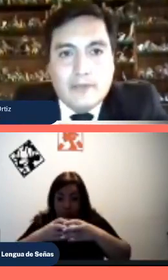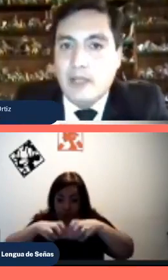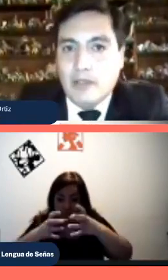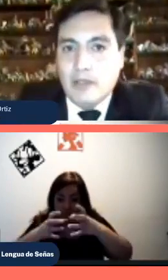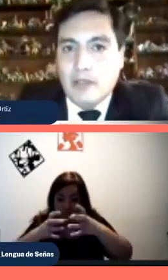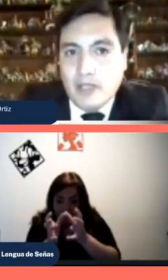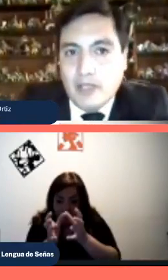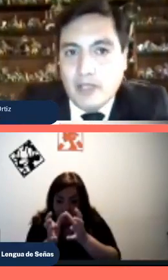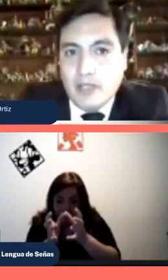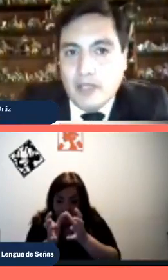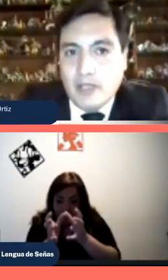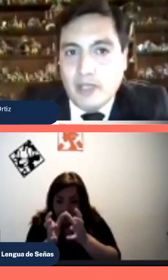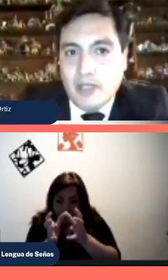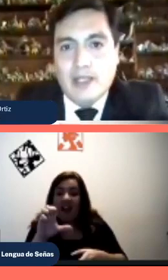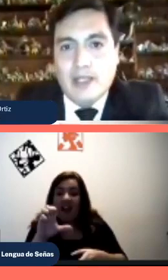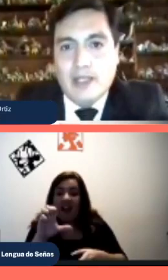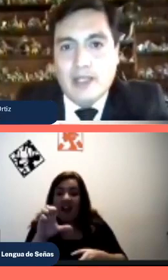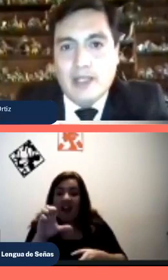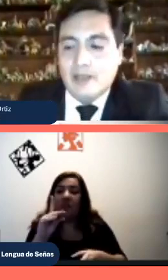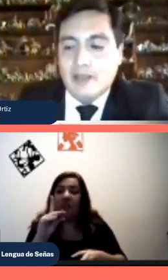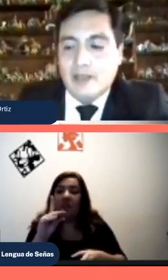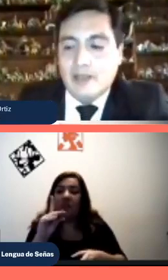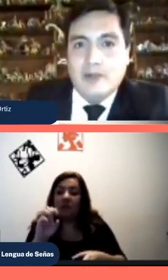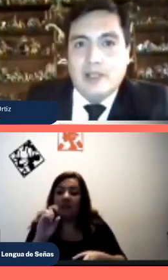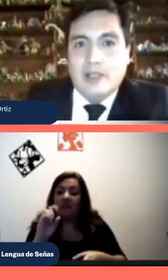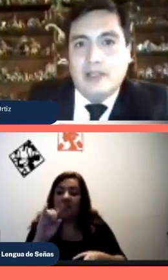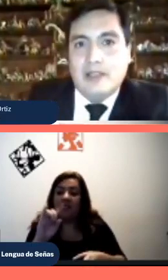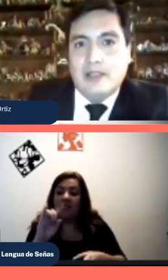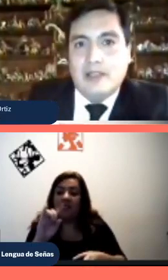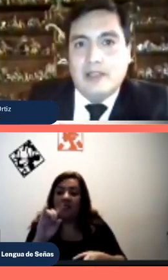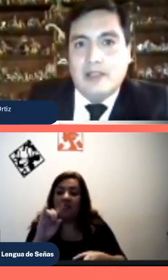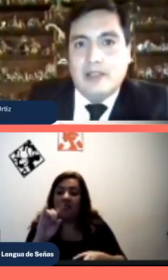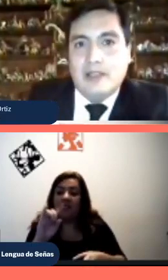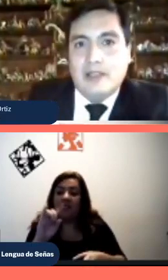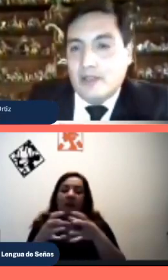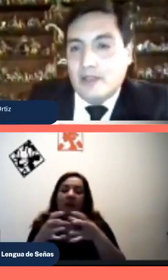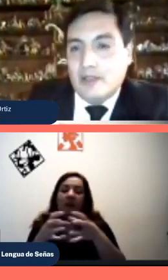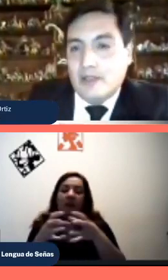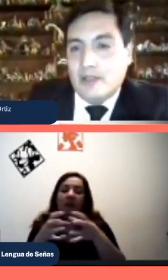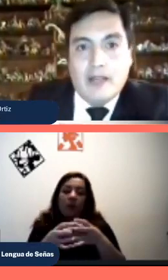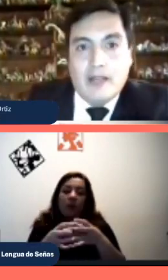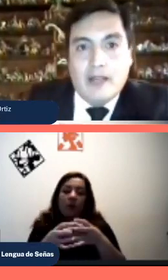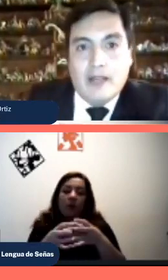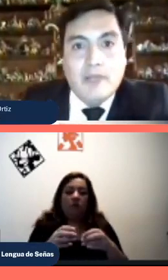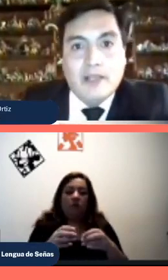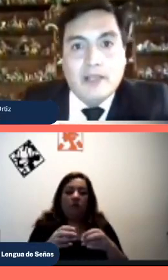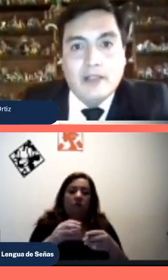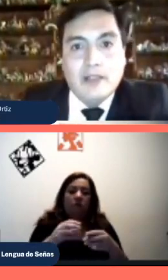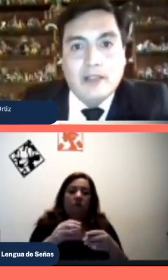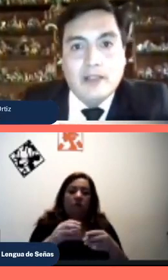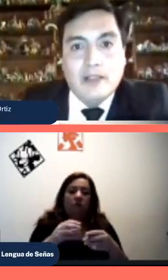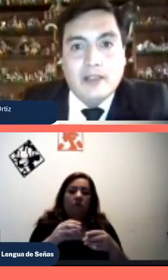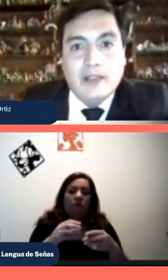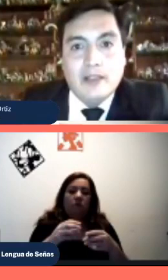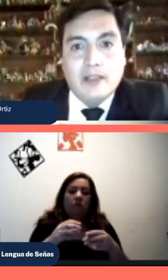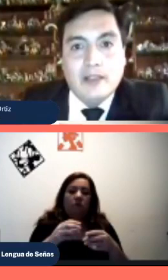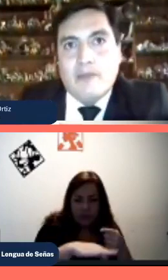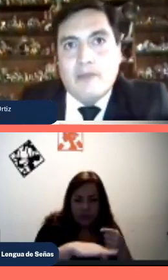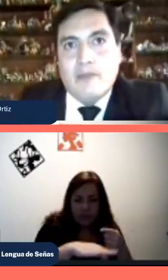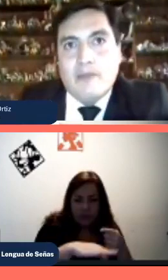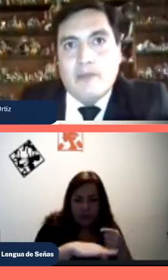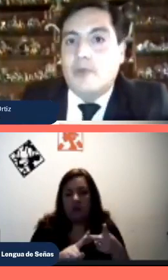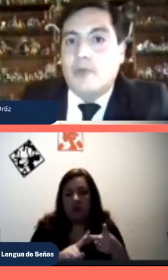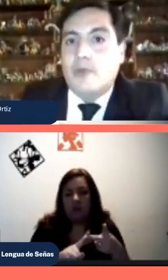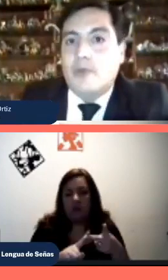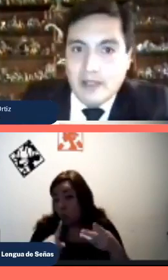es de un lepidosaurio, y que dentro de este grupo están los pertenecientes a los varanos y la serpiente, el animal